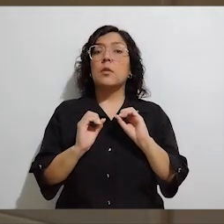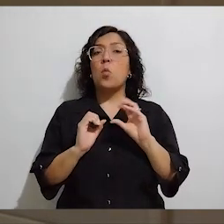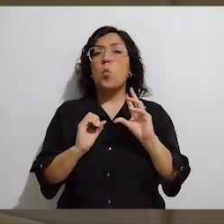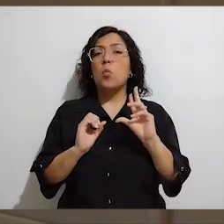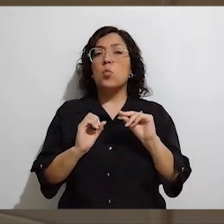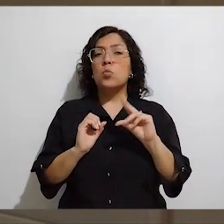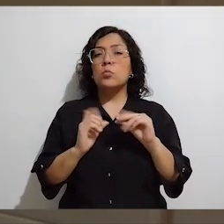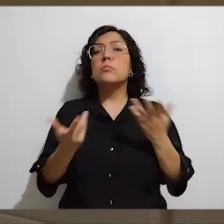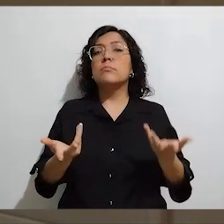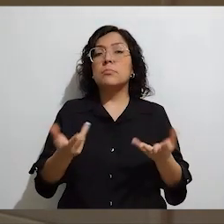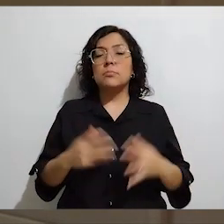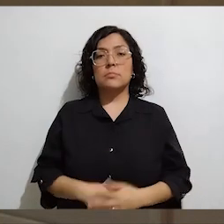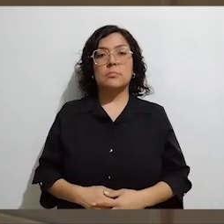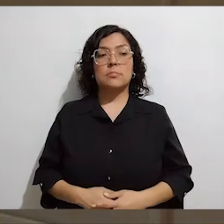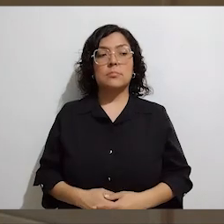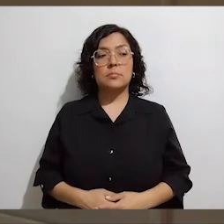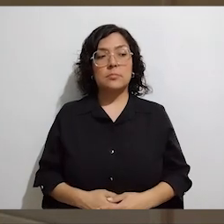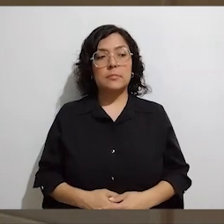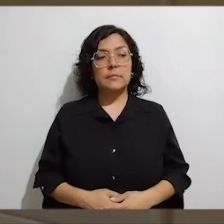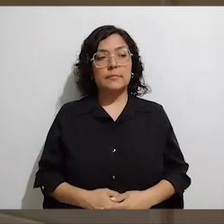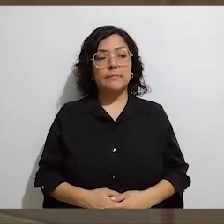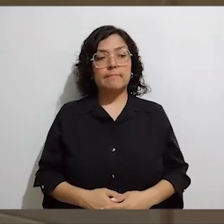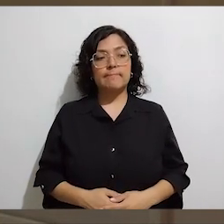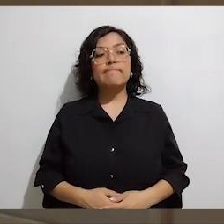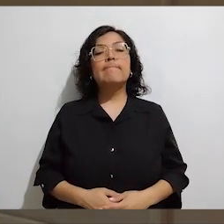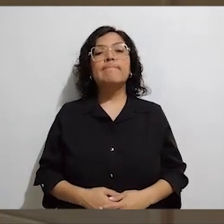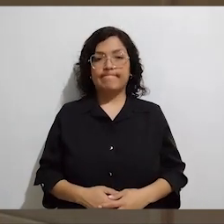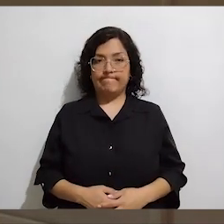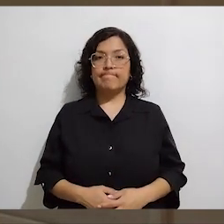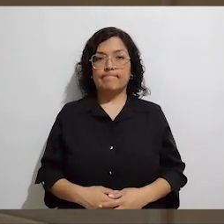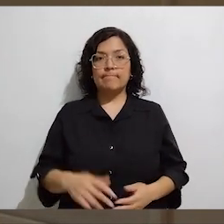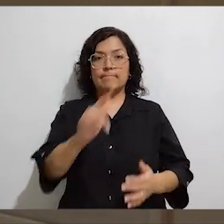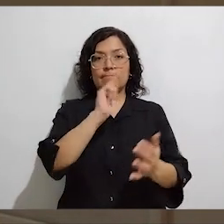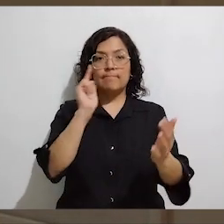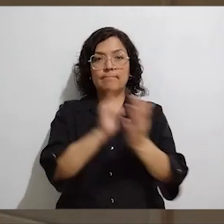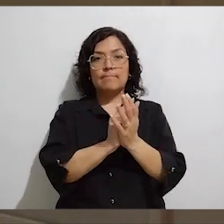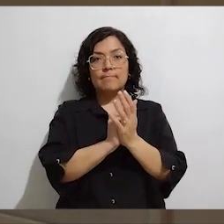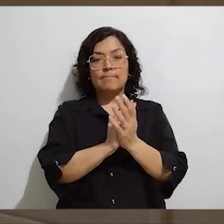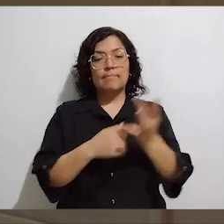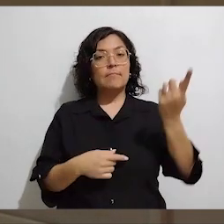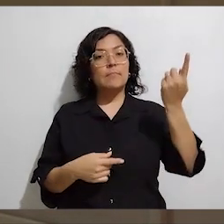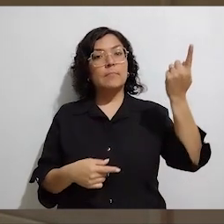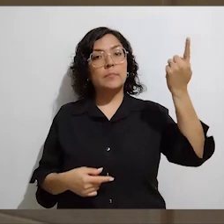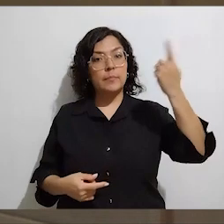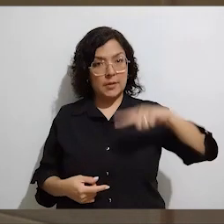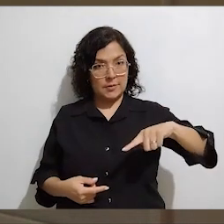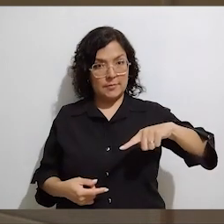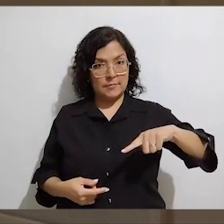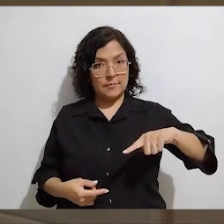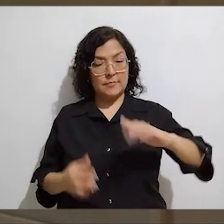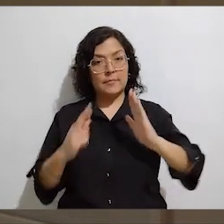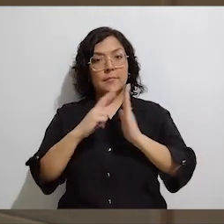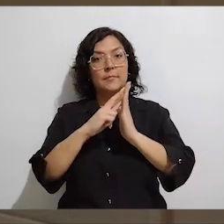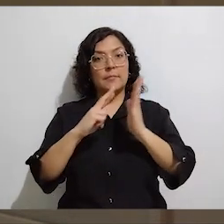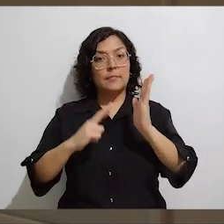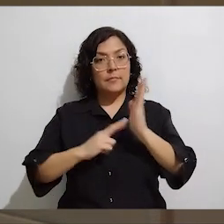de la participación ciudadana. Y yo les comentaba que la propia ley nos marca ciertos principios